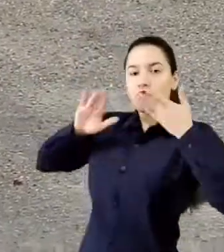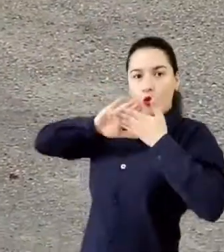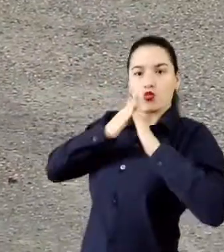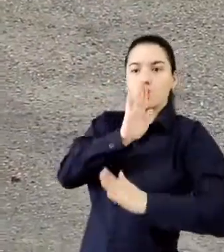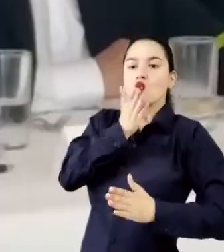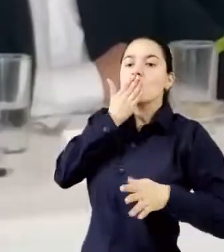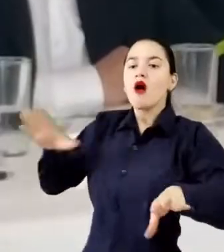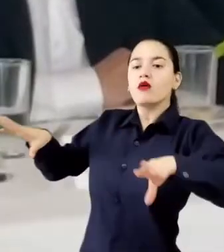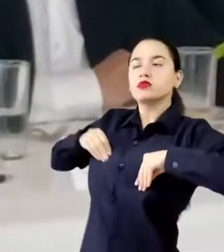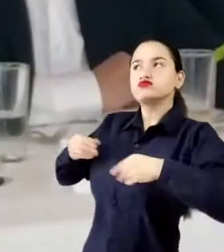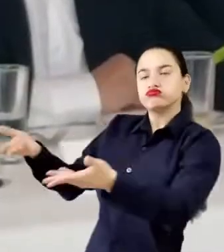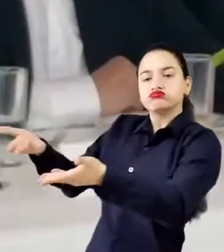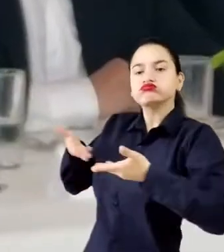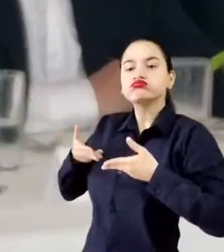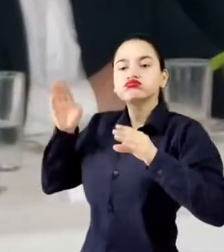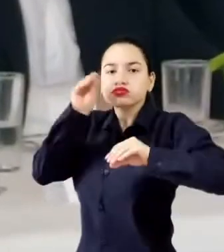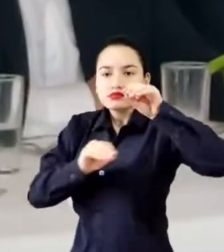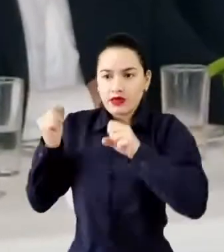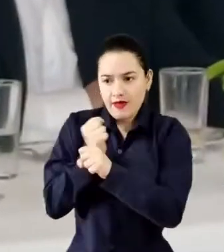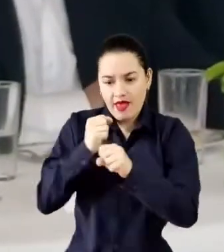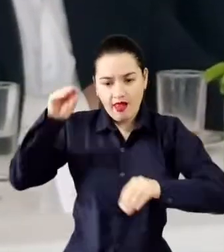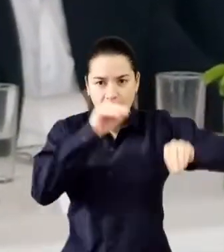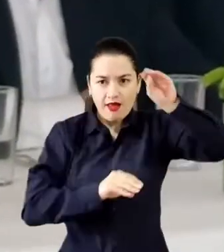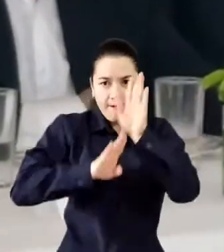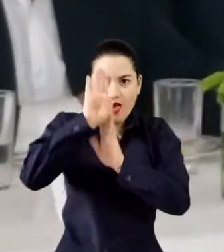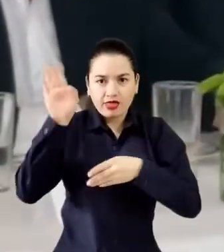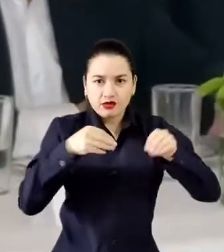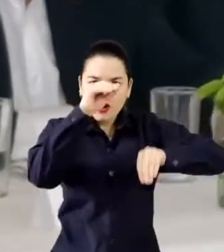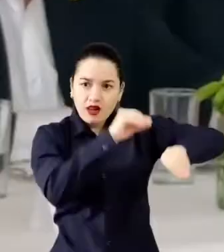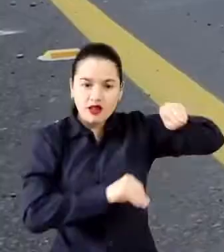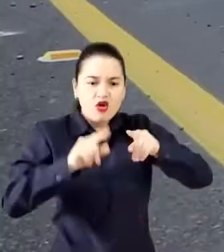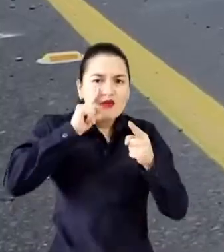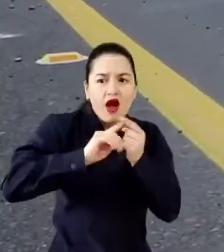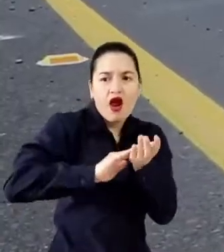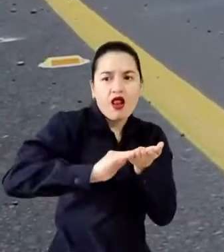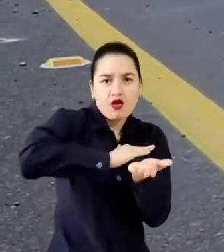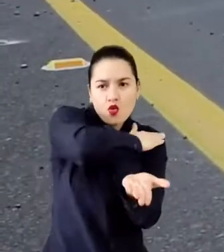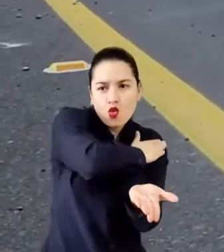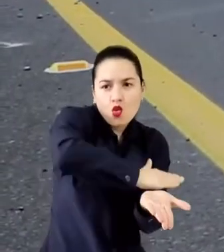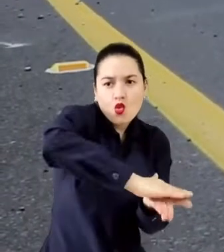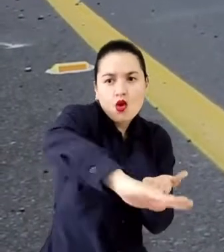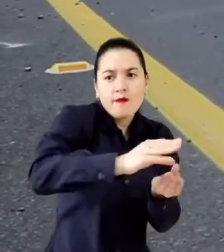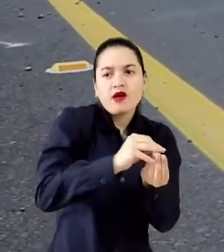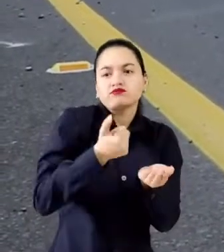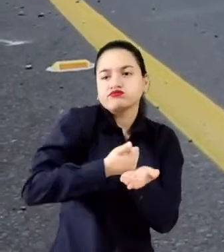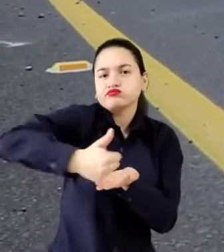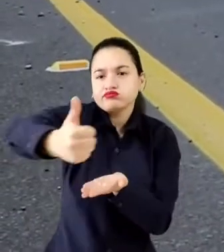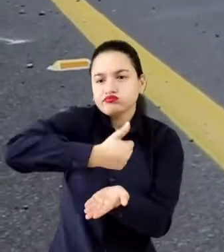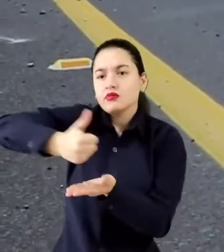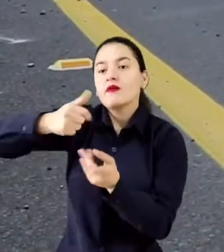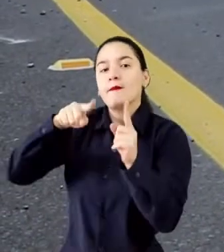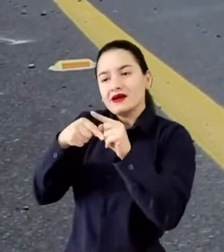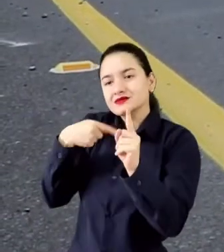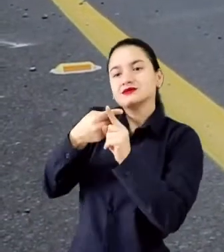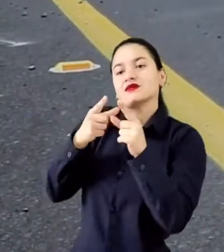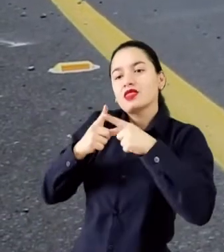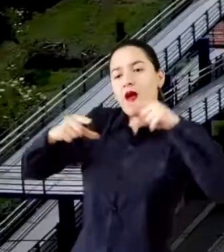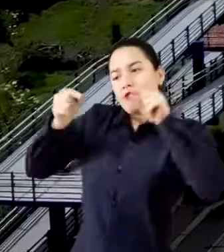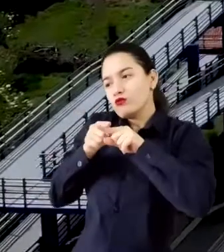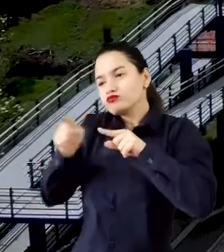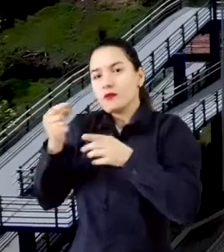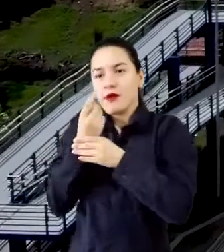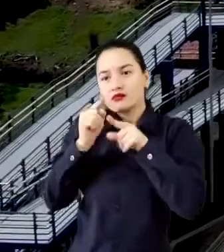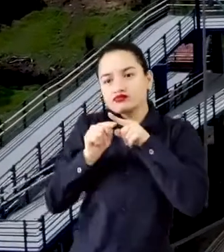pueda tener esta oportunidad de lograr este proyecto, porque lo contrario quedaría un cuello de botella esta doble calzada,